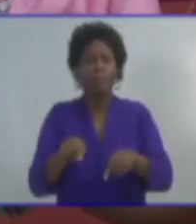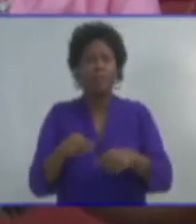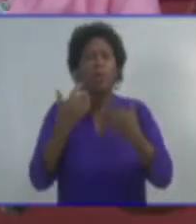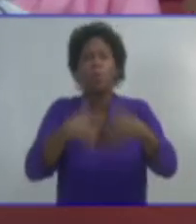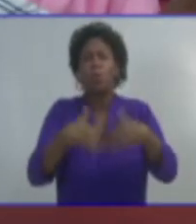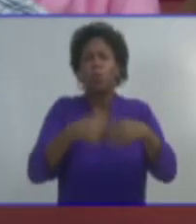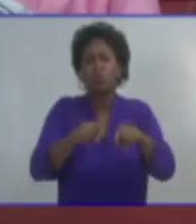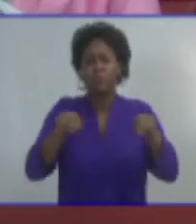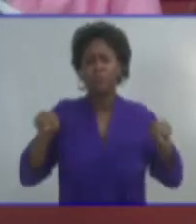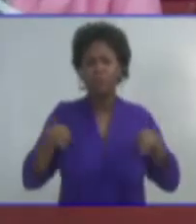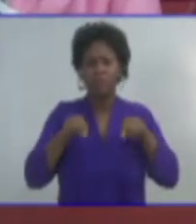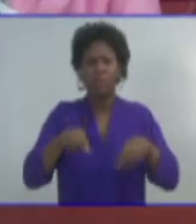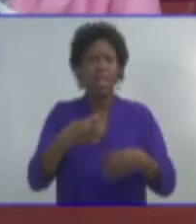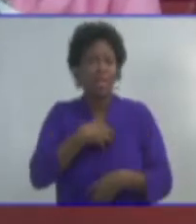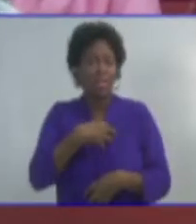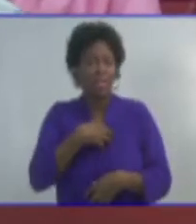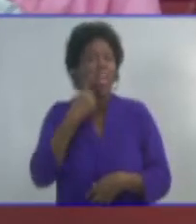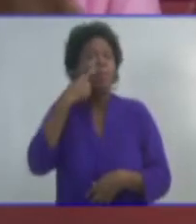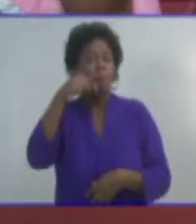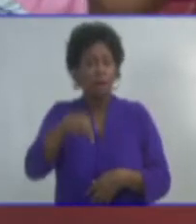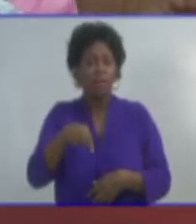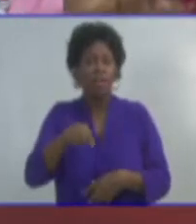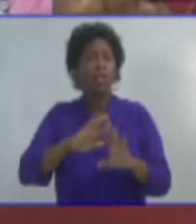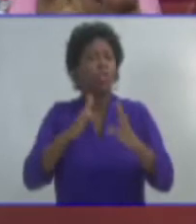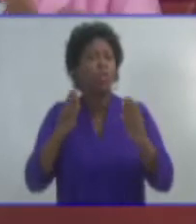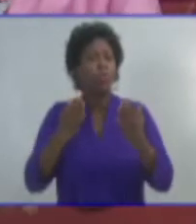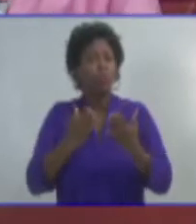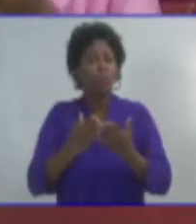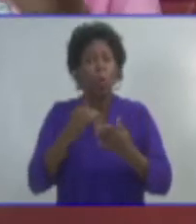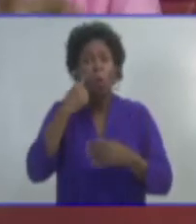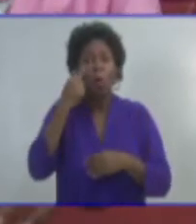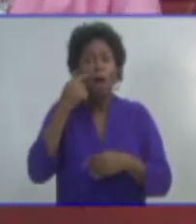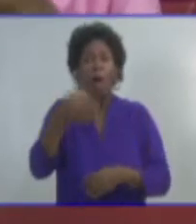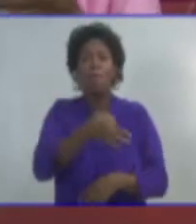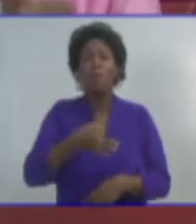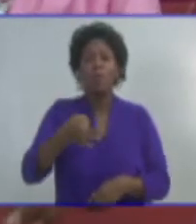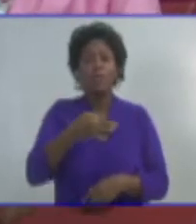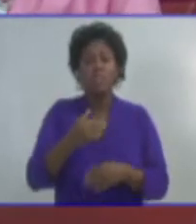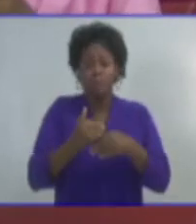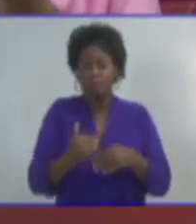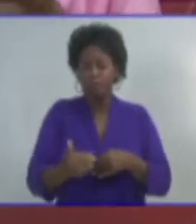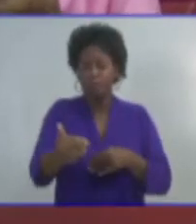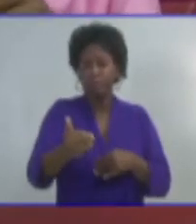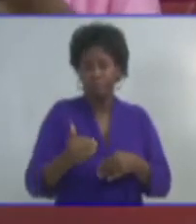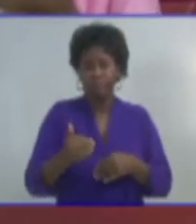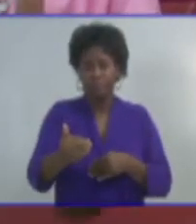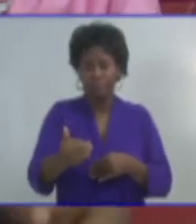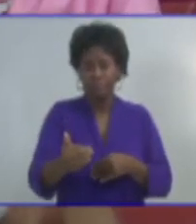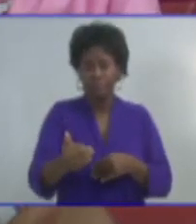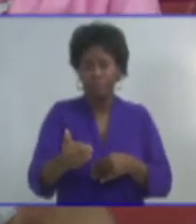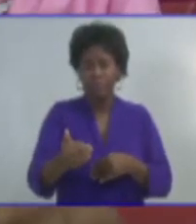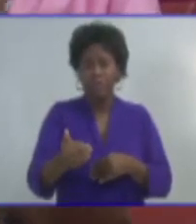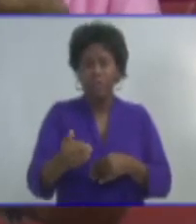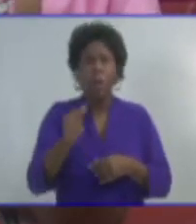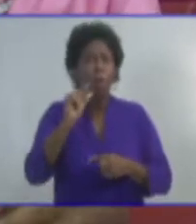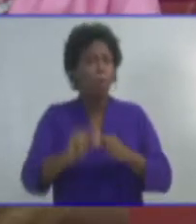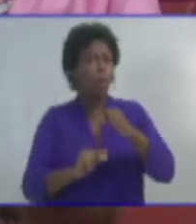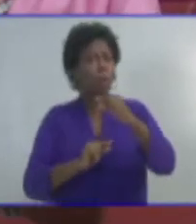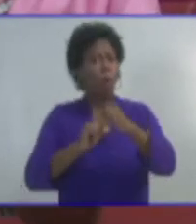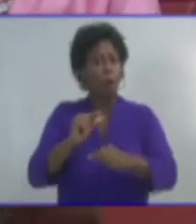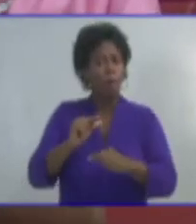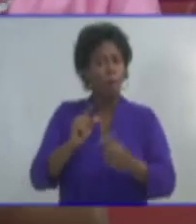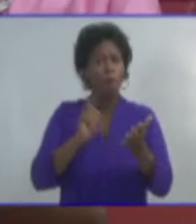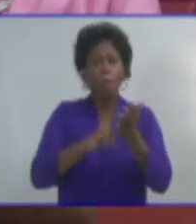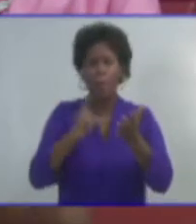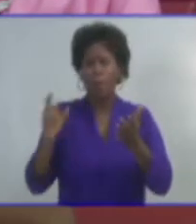productivas, que le tenemos que explicar que de todo lo que hemos visto en el municipio, a partir del constante chequeo que se establece por el partido